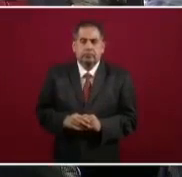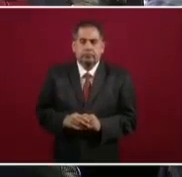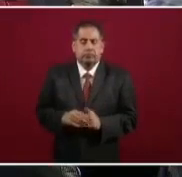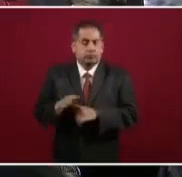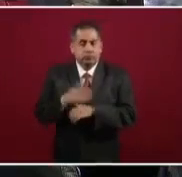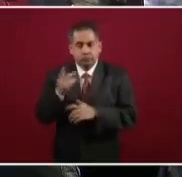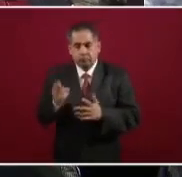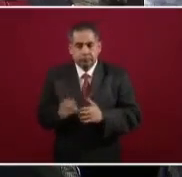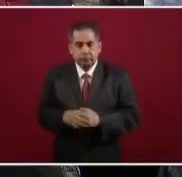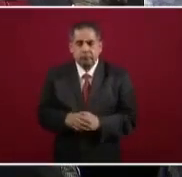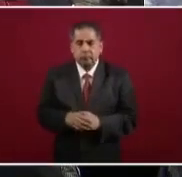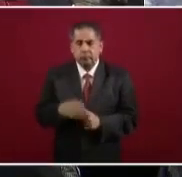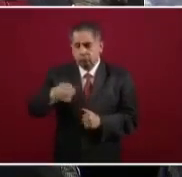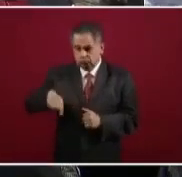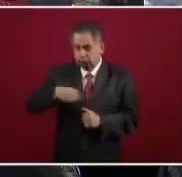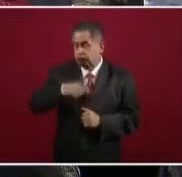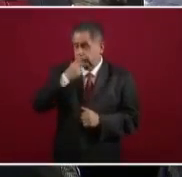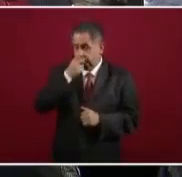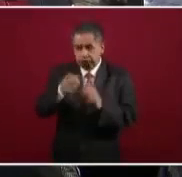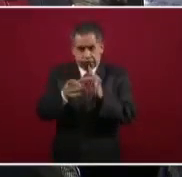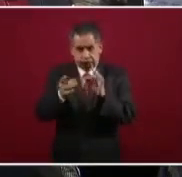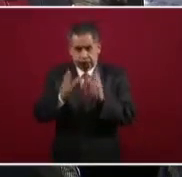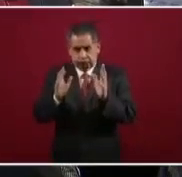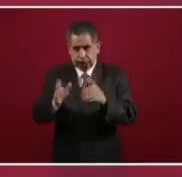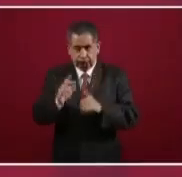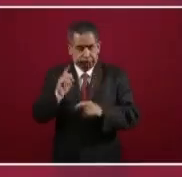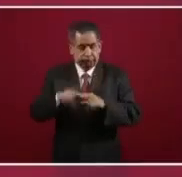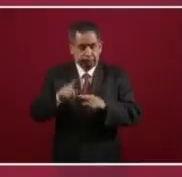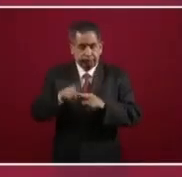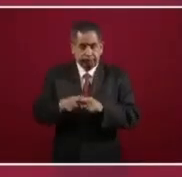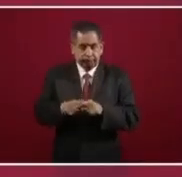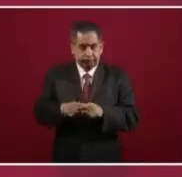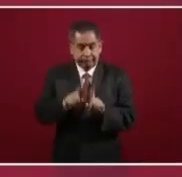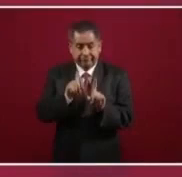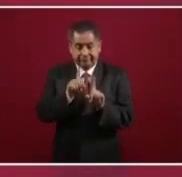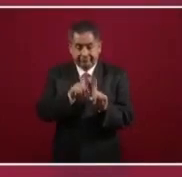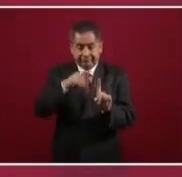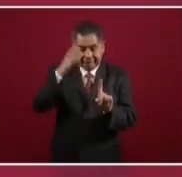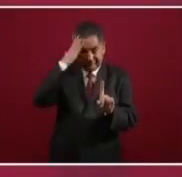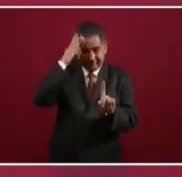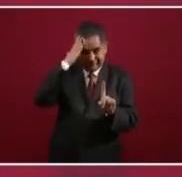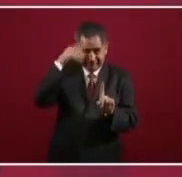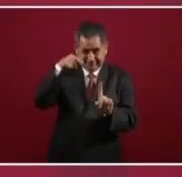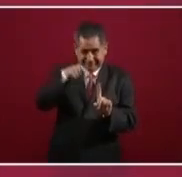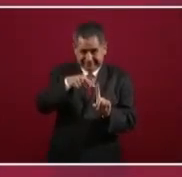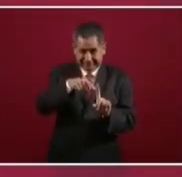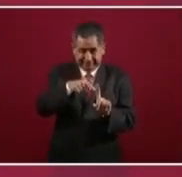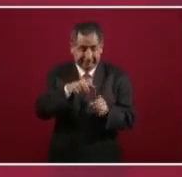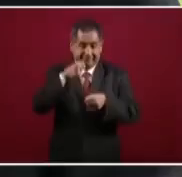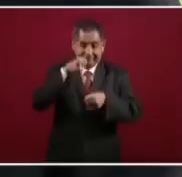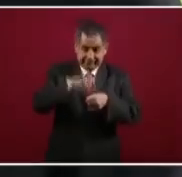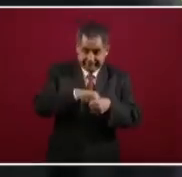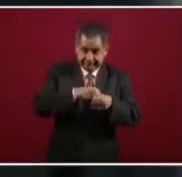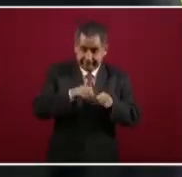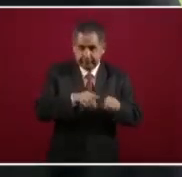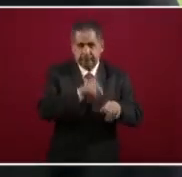porque dijimos el que está ahí por razones de seguridad